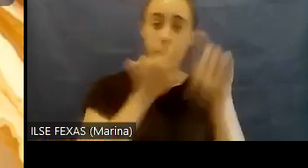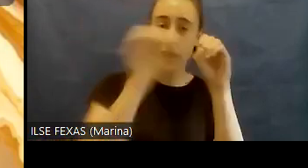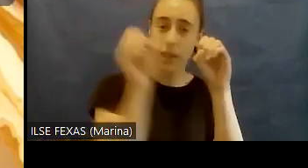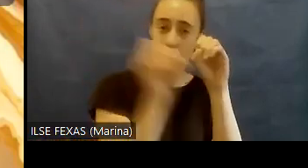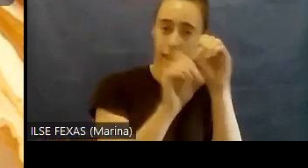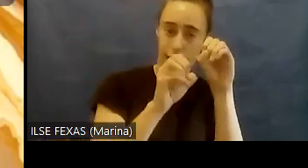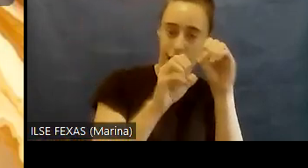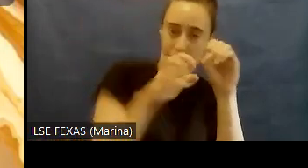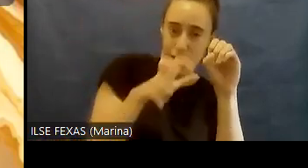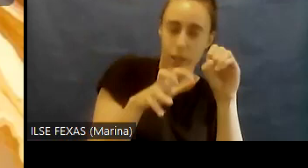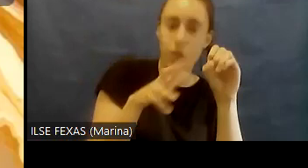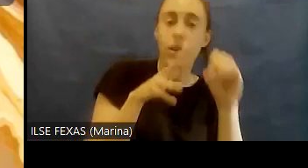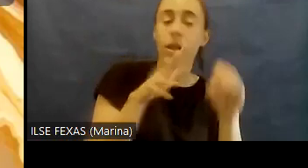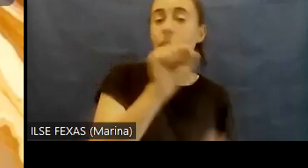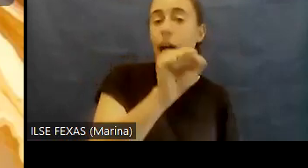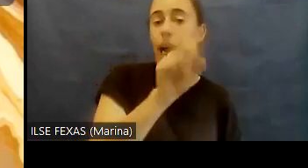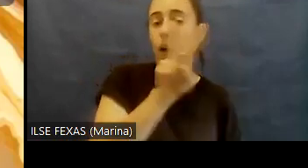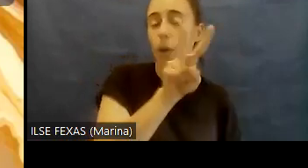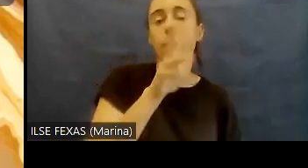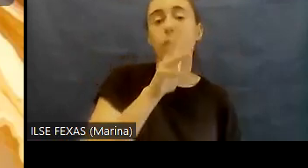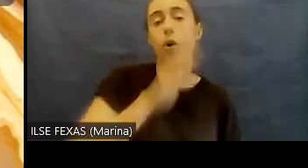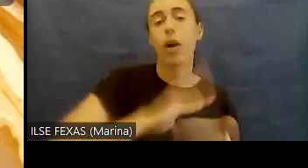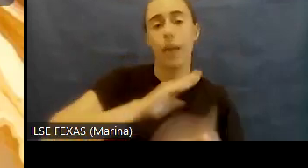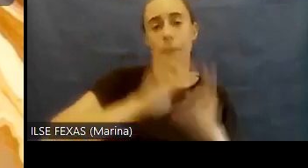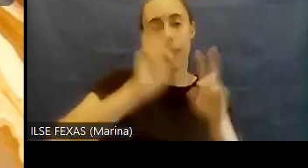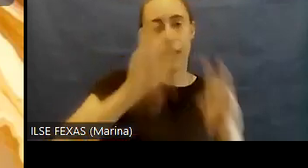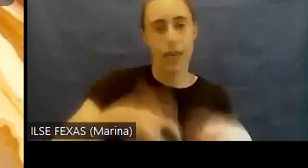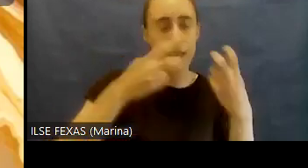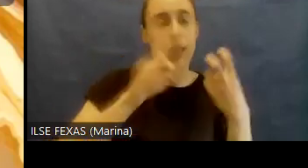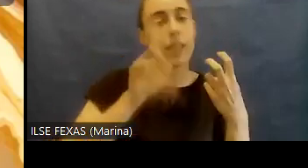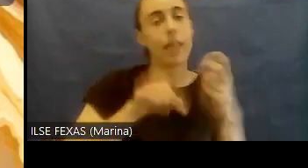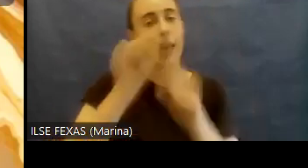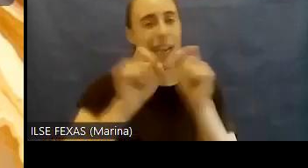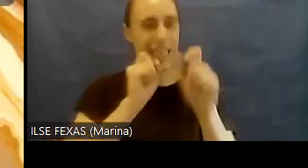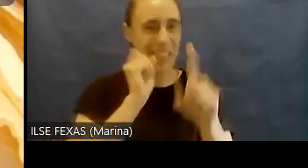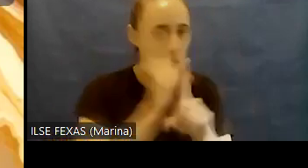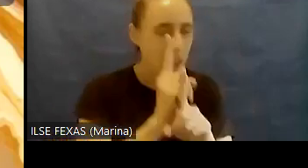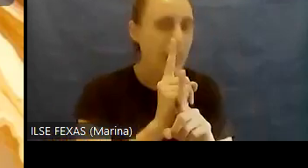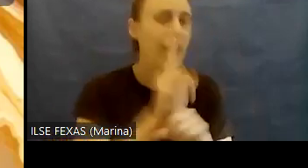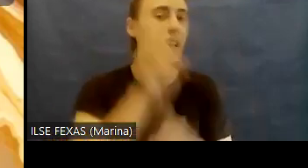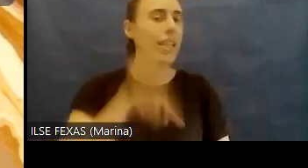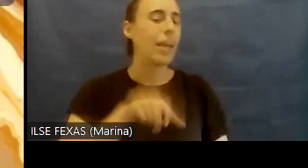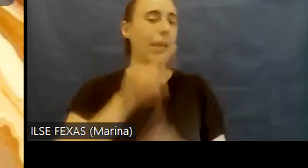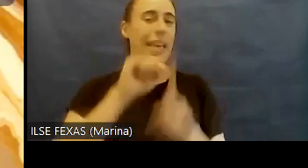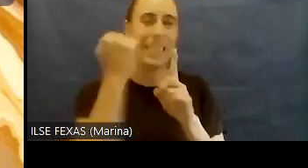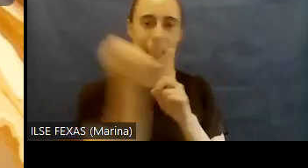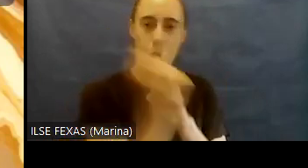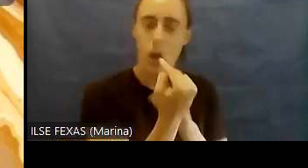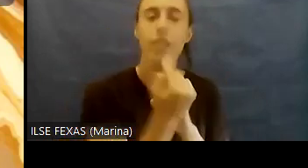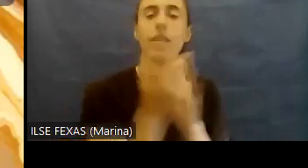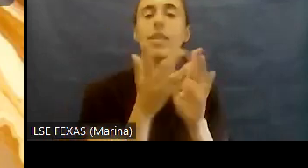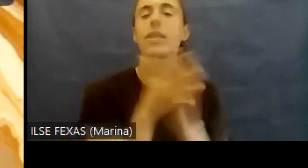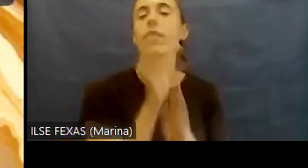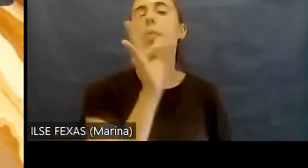aloe vera, por su capacidad regeneradora, por su capacidad antibiótica, por su capacidad inmunoestimulante, puede ser un